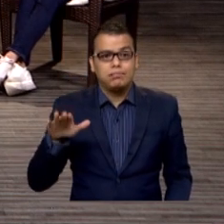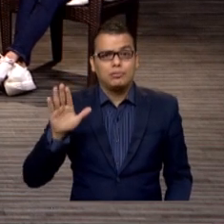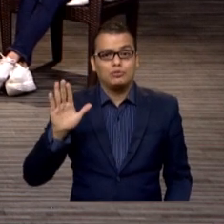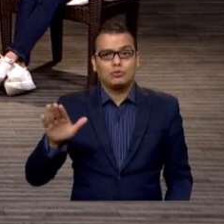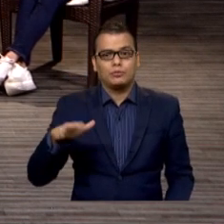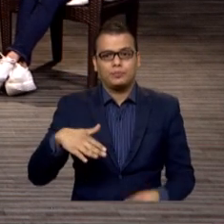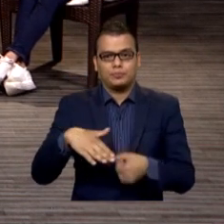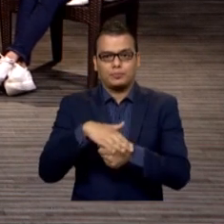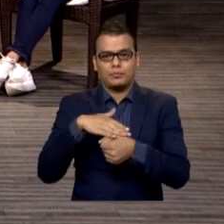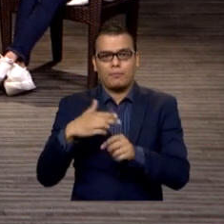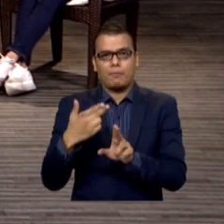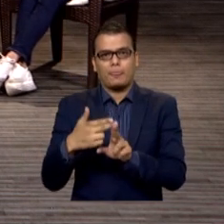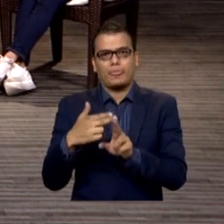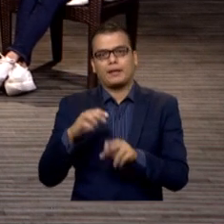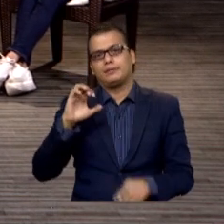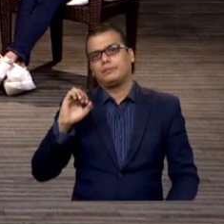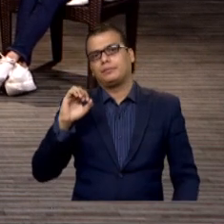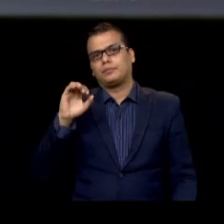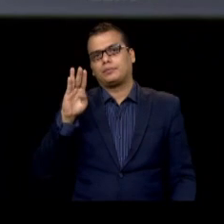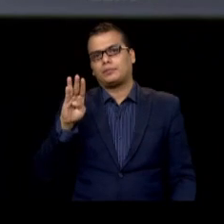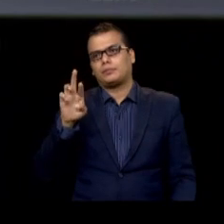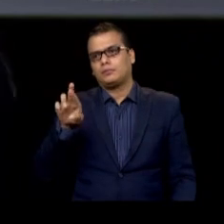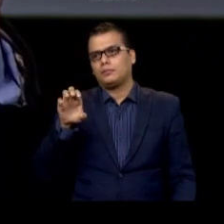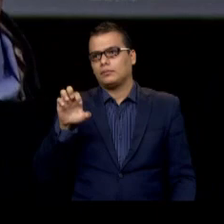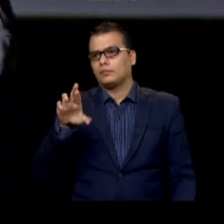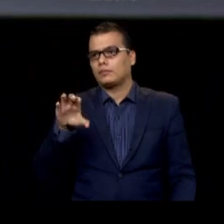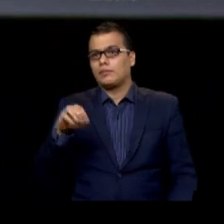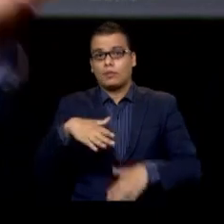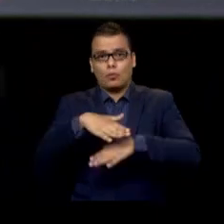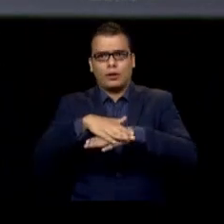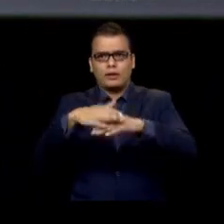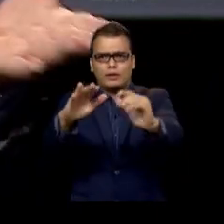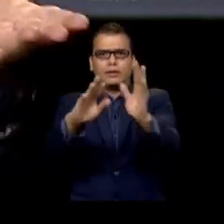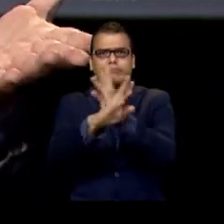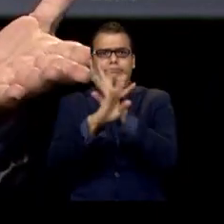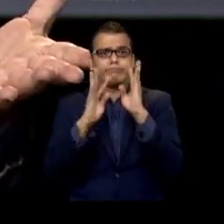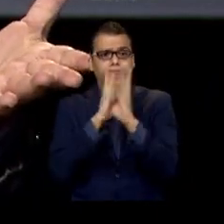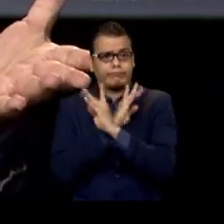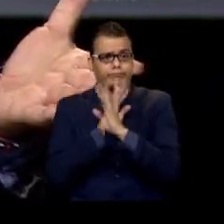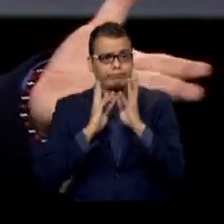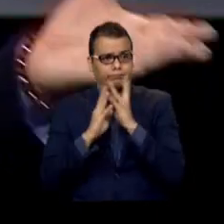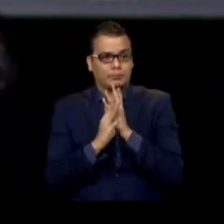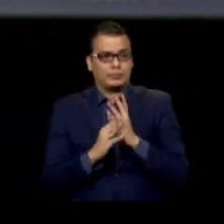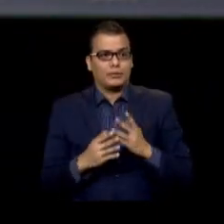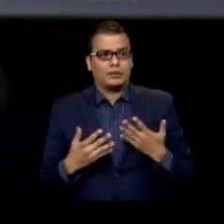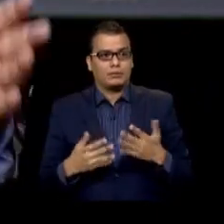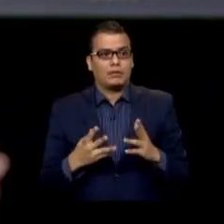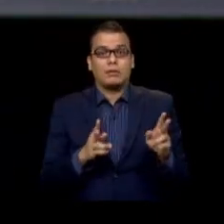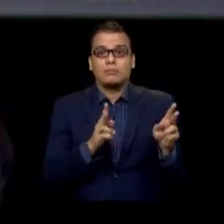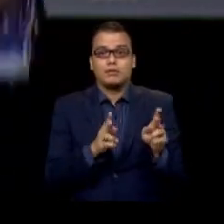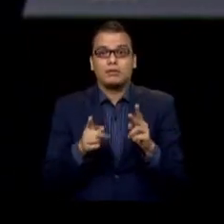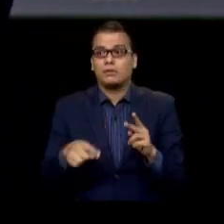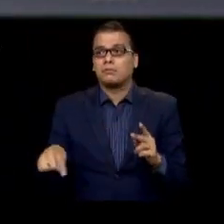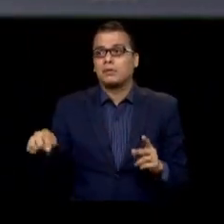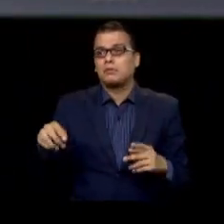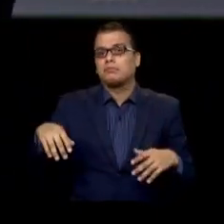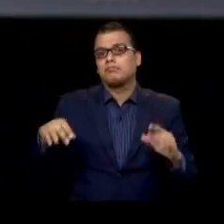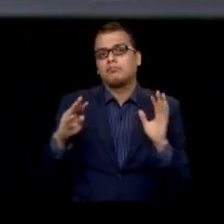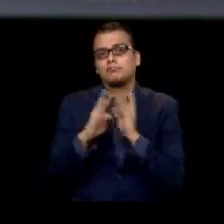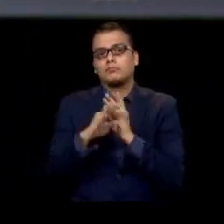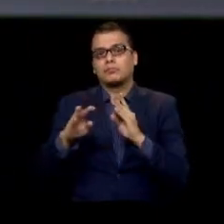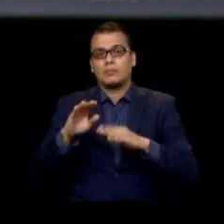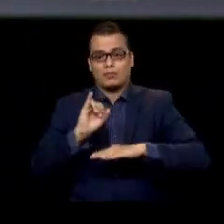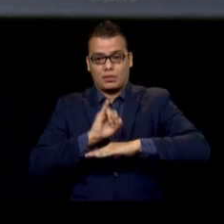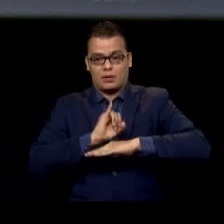el barrio obrero, alcalde. Es impresionante, la gente por las tardes, como no tiene, en ese momento no está ocupada, circulan por el parque, el atrio de la